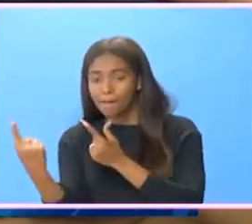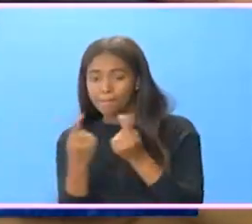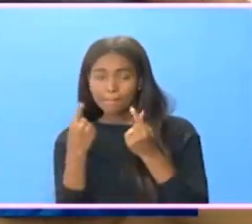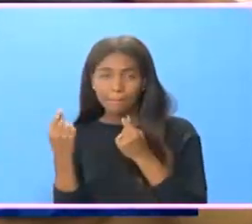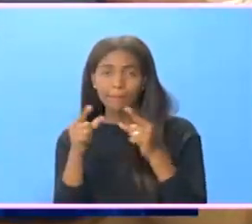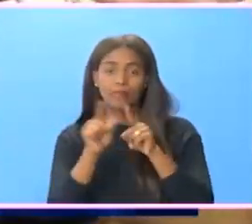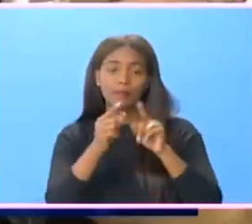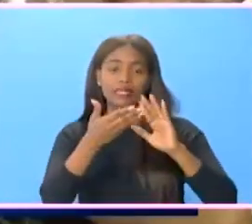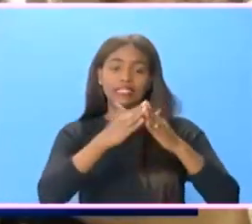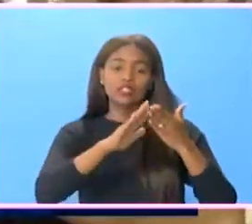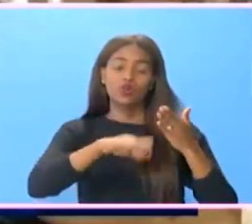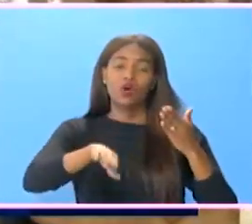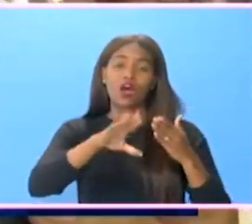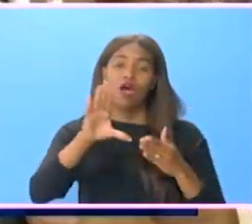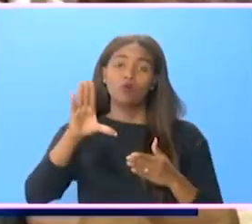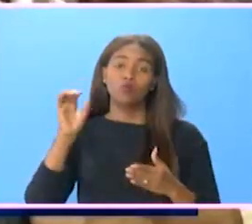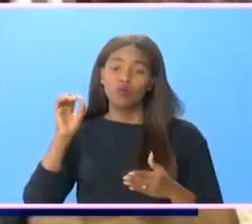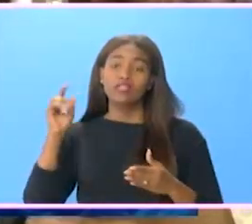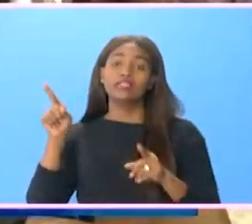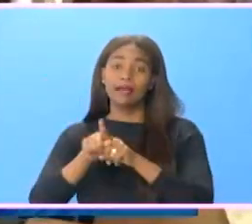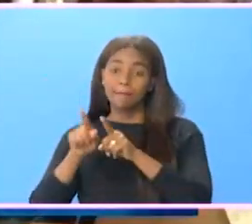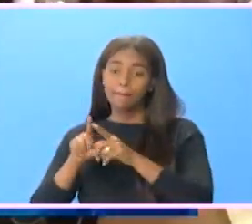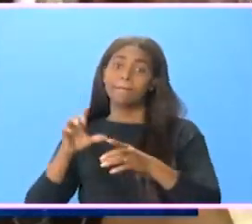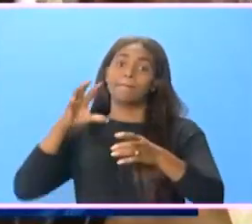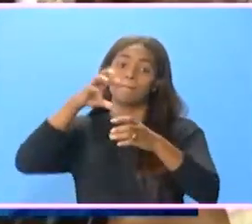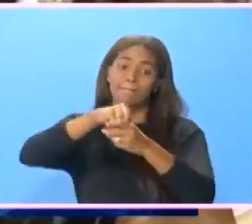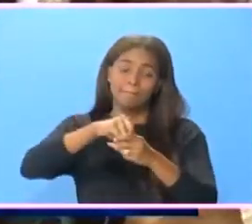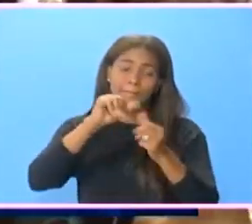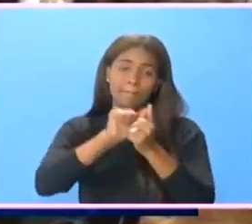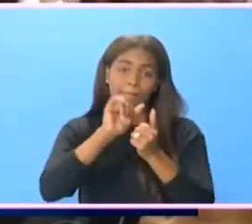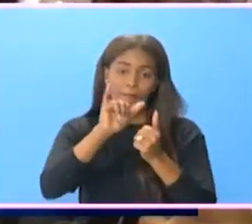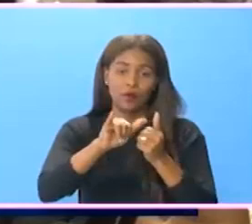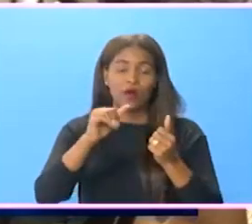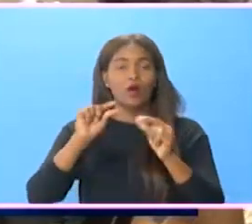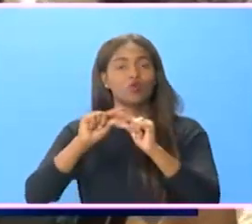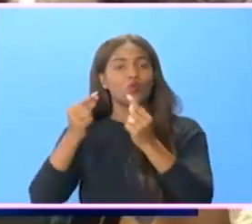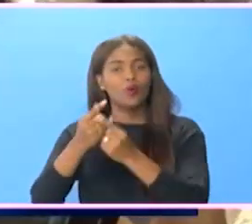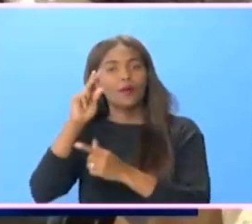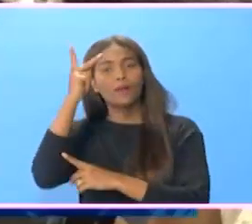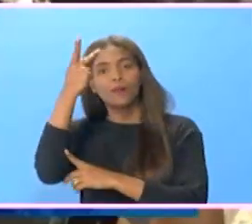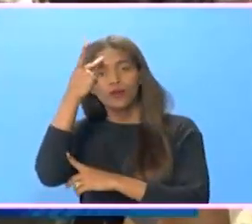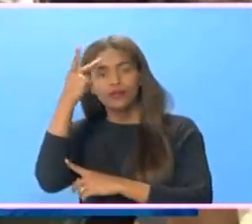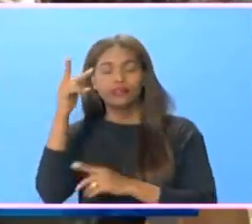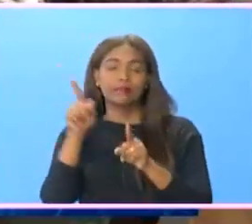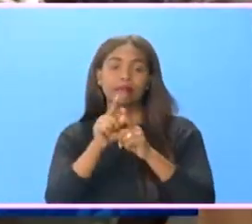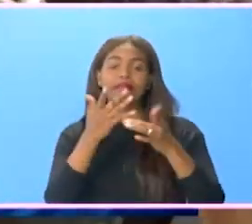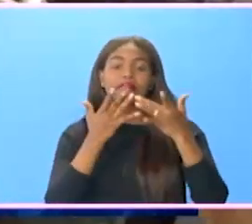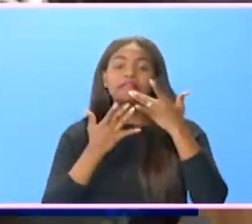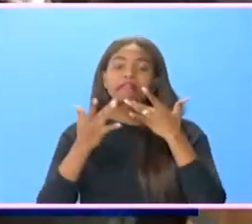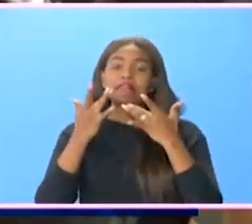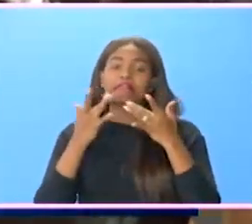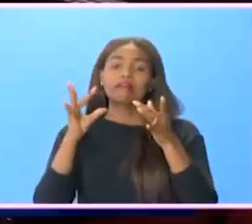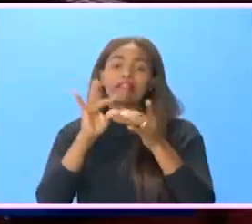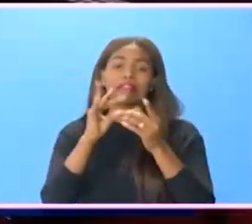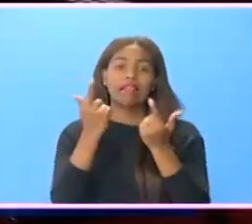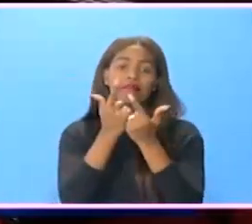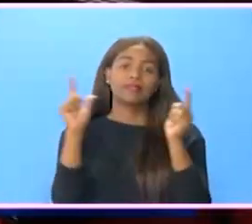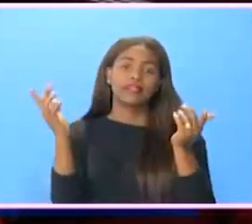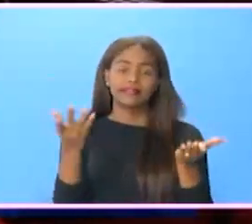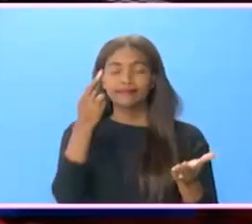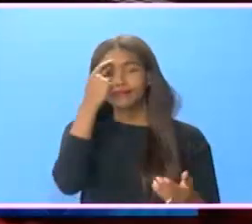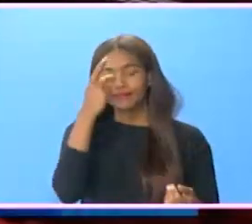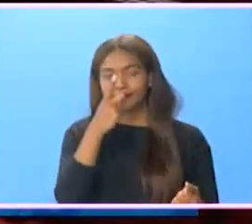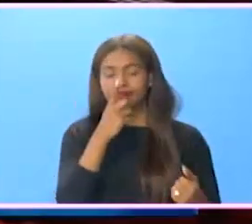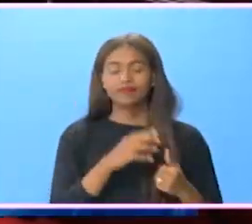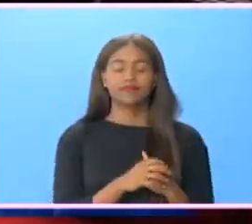un sector empresarial que ha sido parte también del clientelismo político y de la decadencia de la democracia a nivel nacional. El